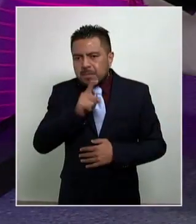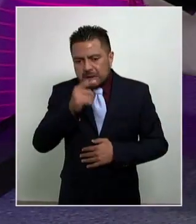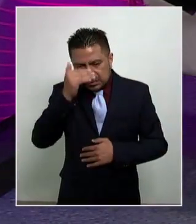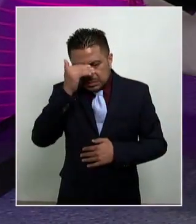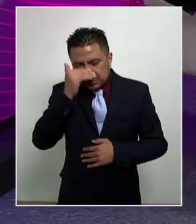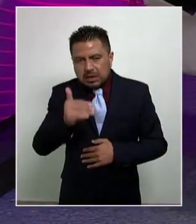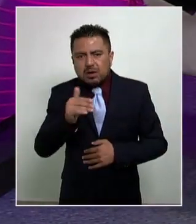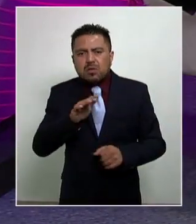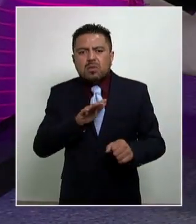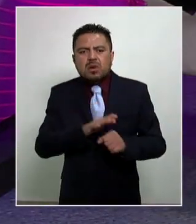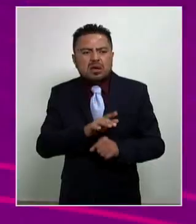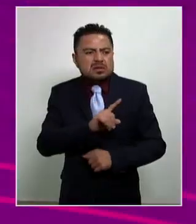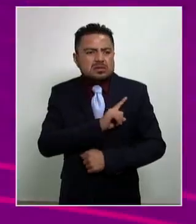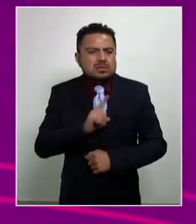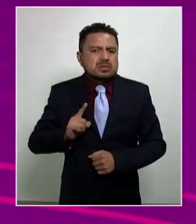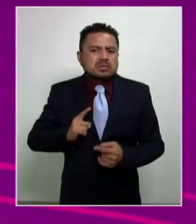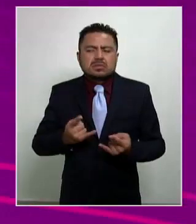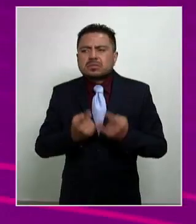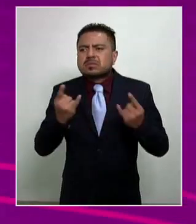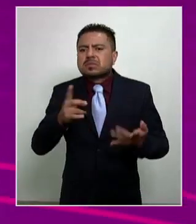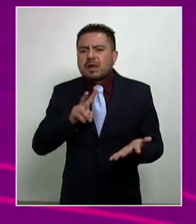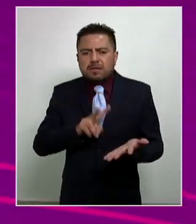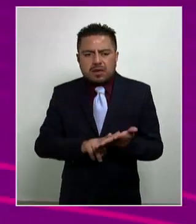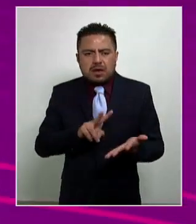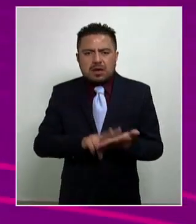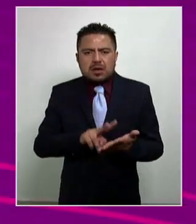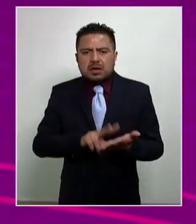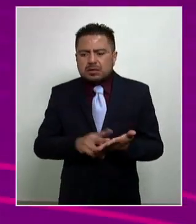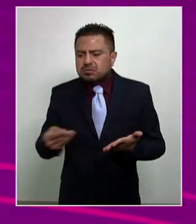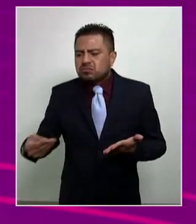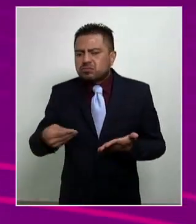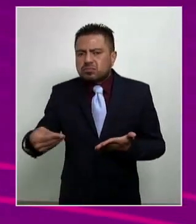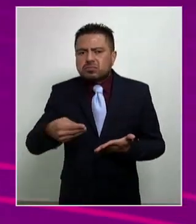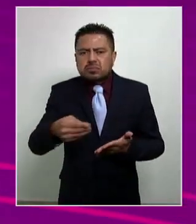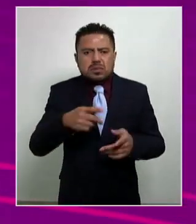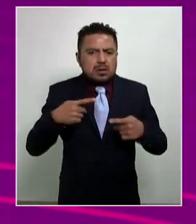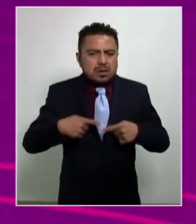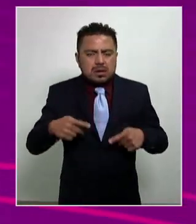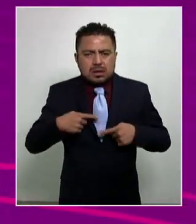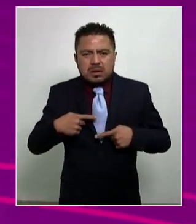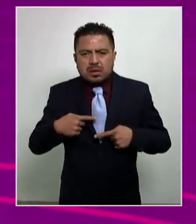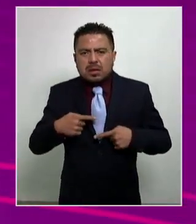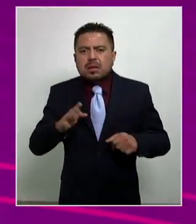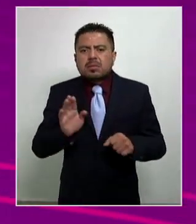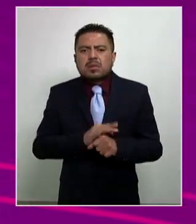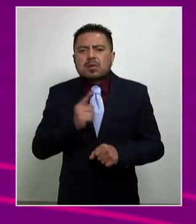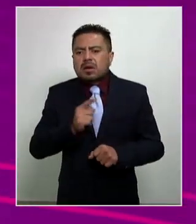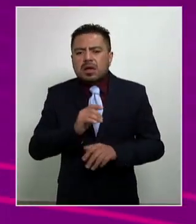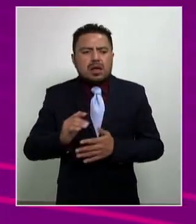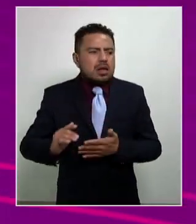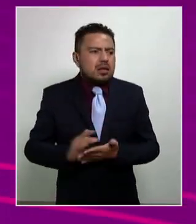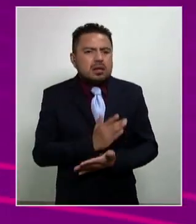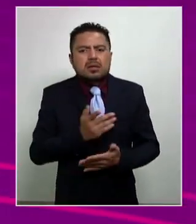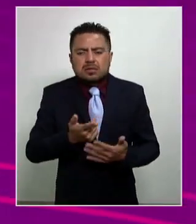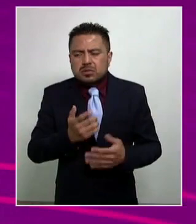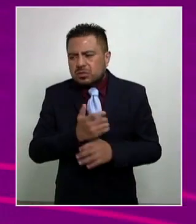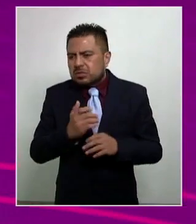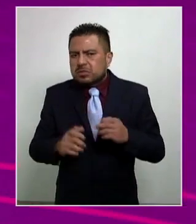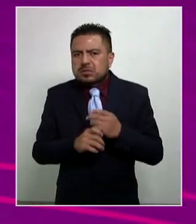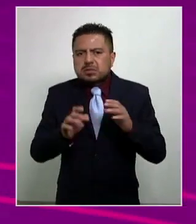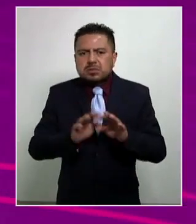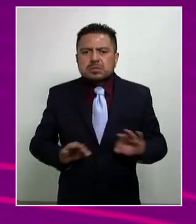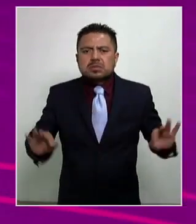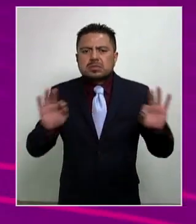sabiendo a qué se debe esa historia y valorando las contribuciones de las personas, porque además hay otra cosa que es muy importante y ahí